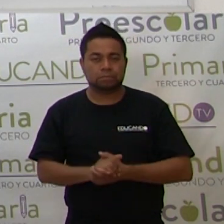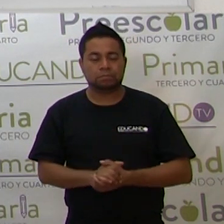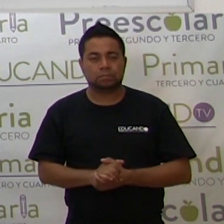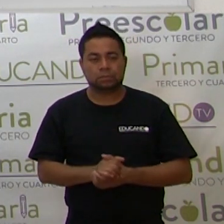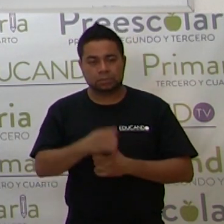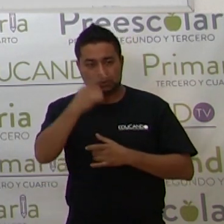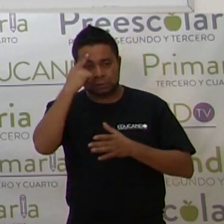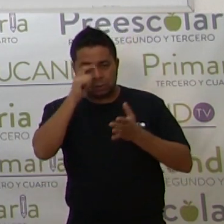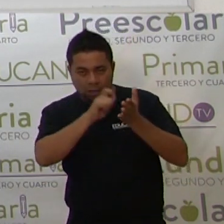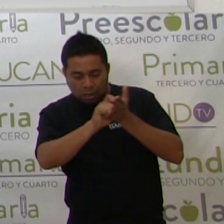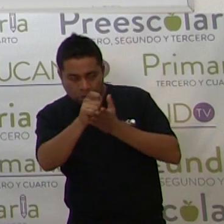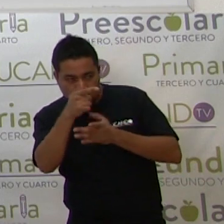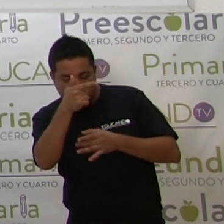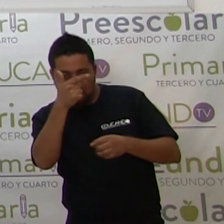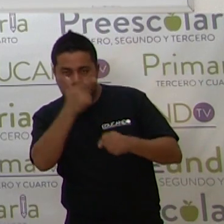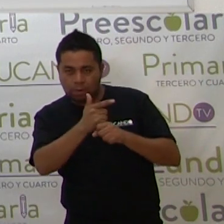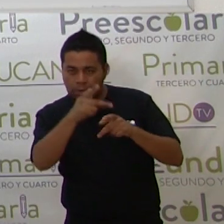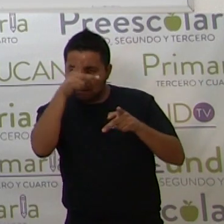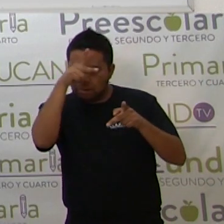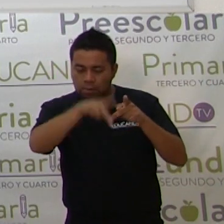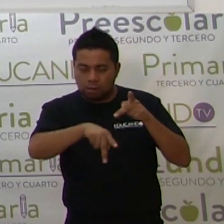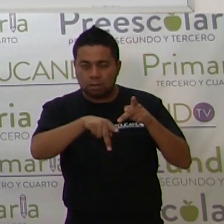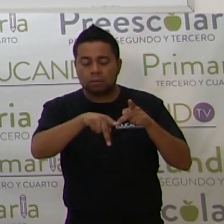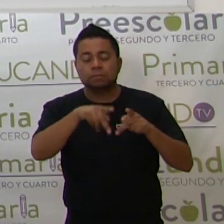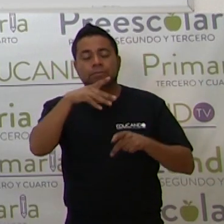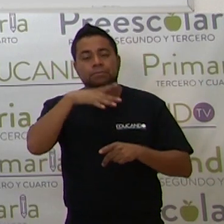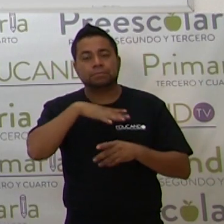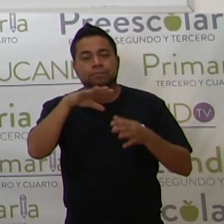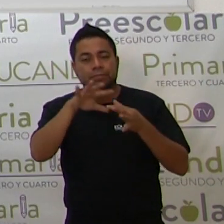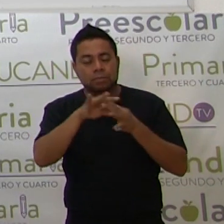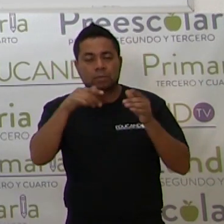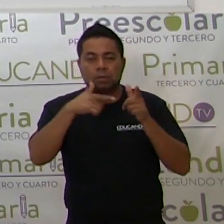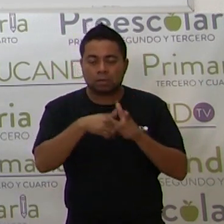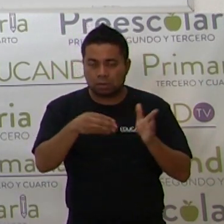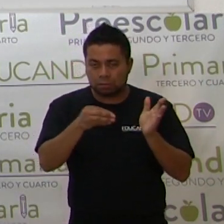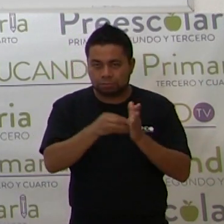partecita que tenemos acá, nos habla de los ratones.